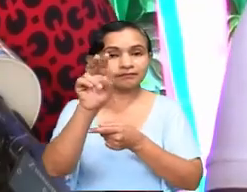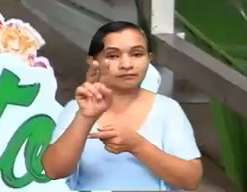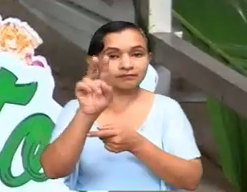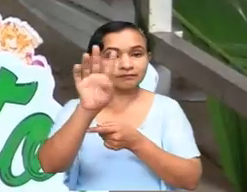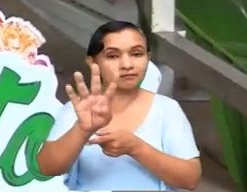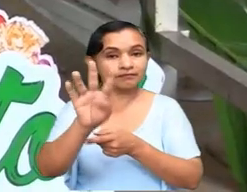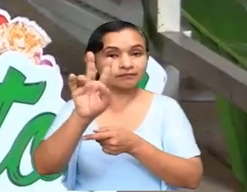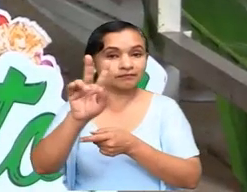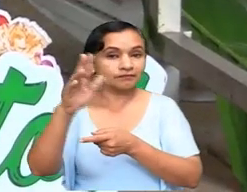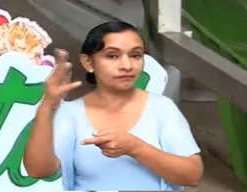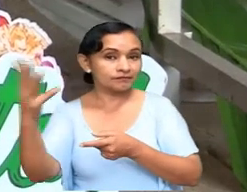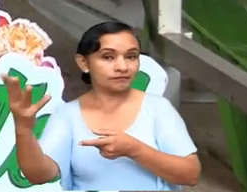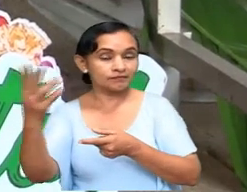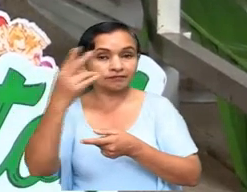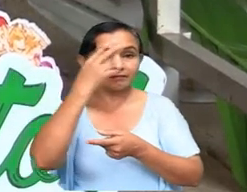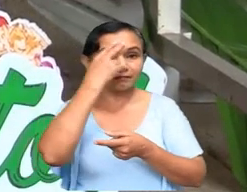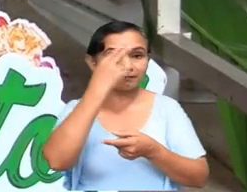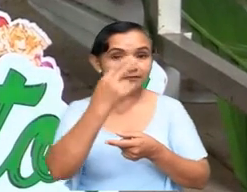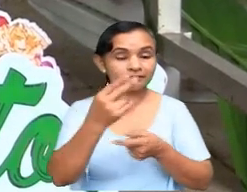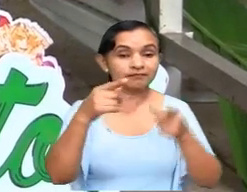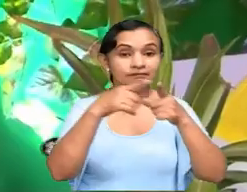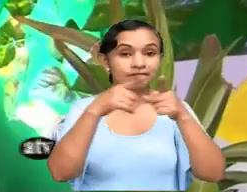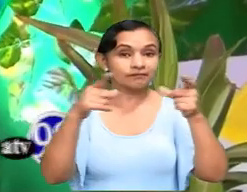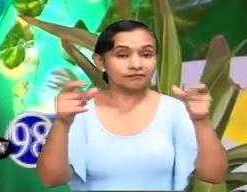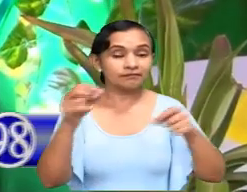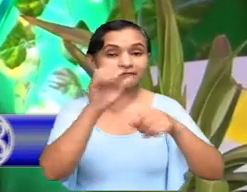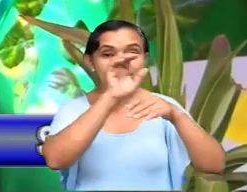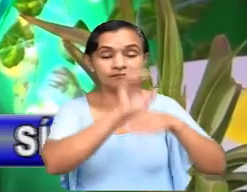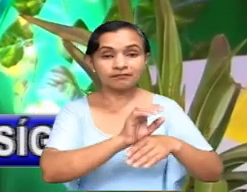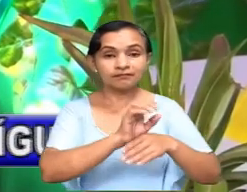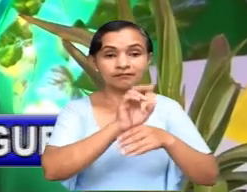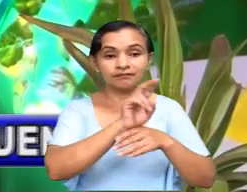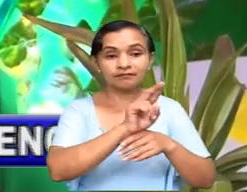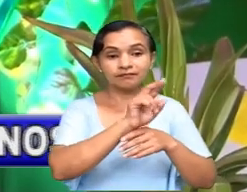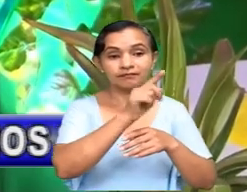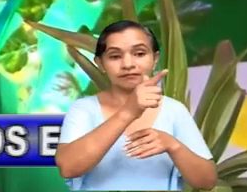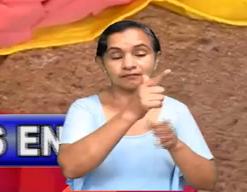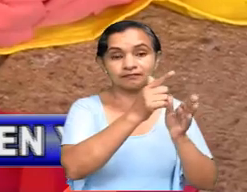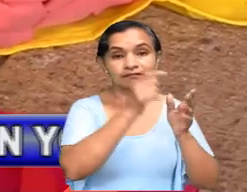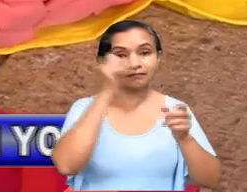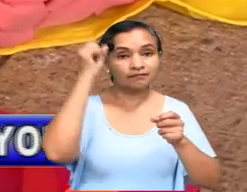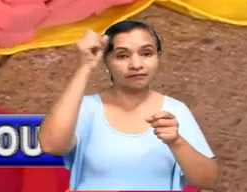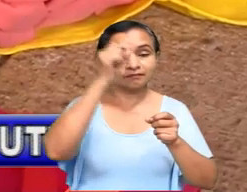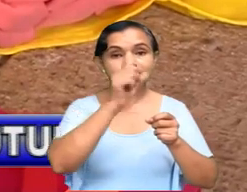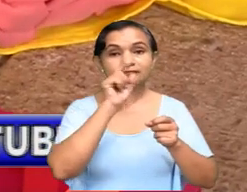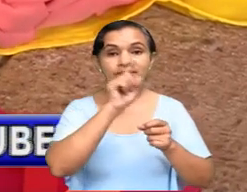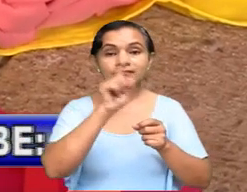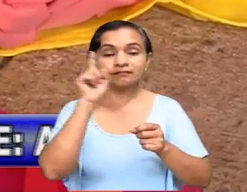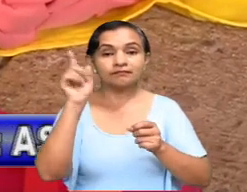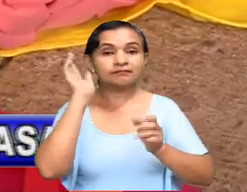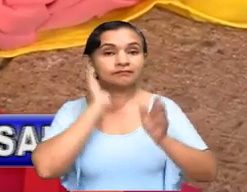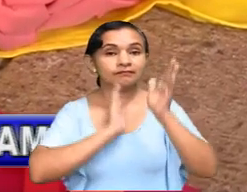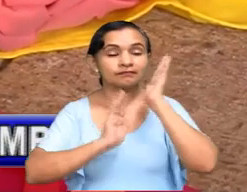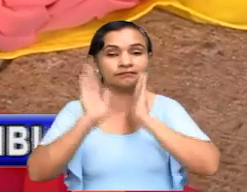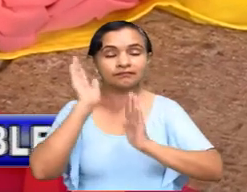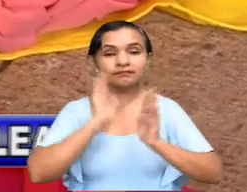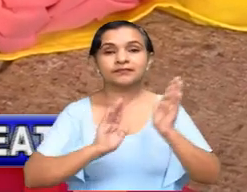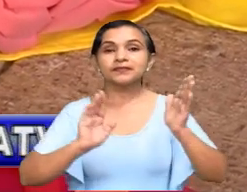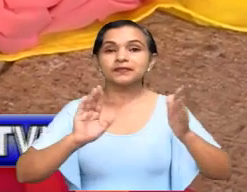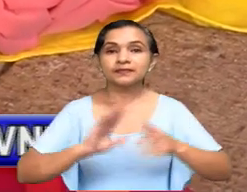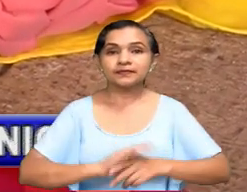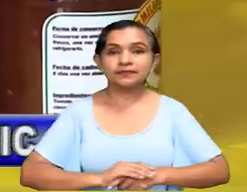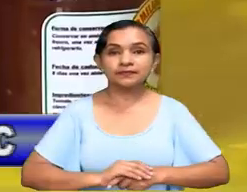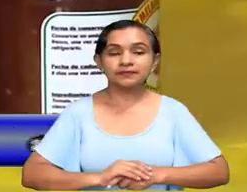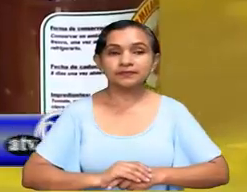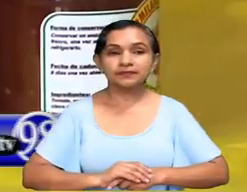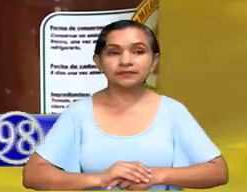8394-6429. Esta feria en honor al patrono de los Managuas se estará llevando del 27 de julio al 11 de agosto en el Parque Nacional de Ferias.